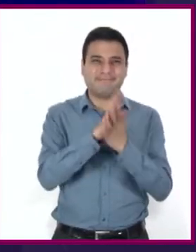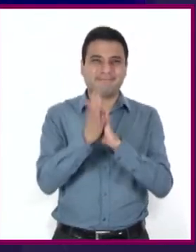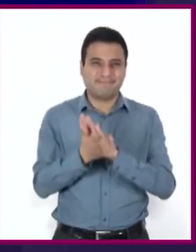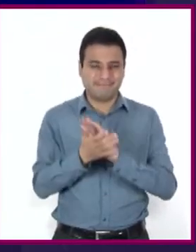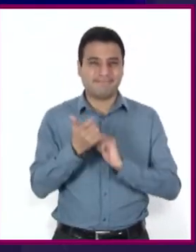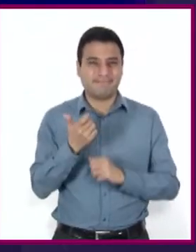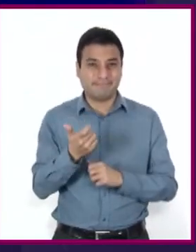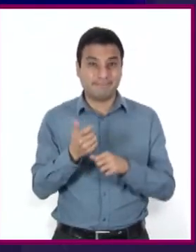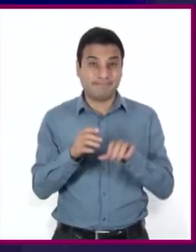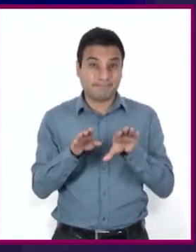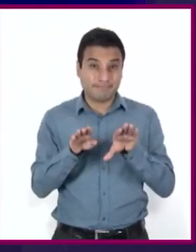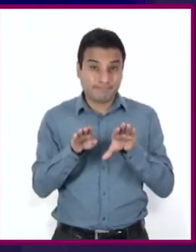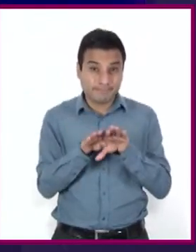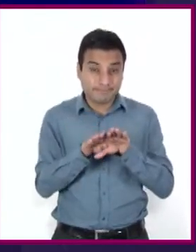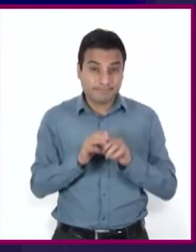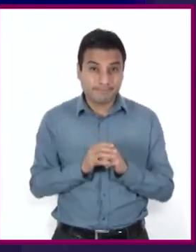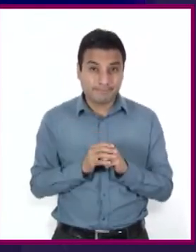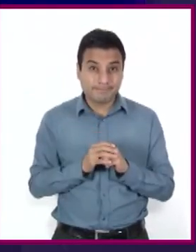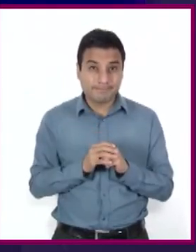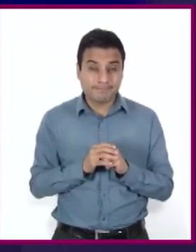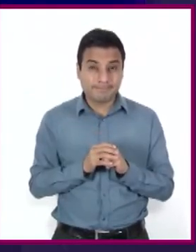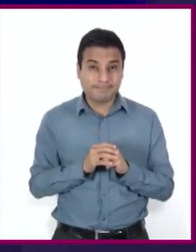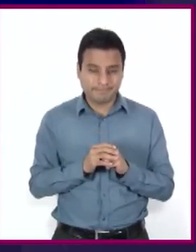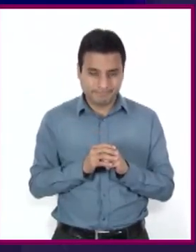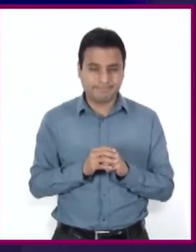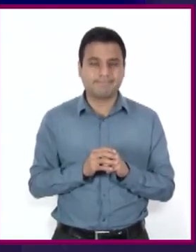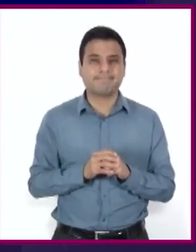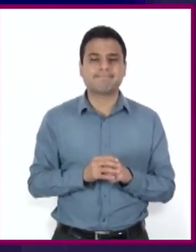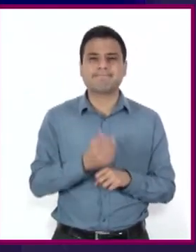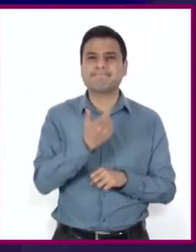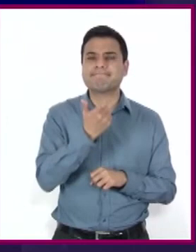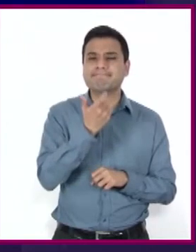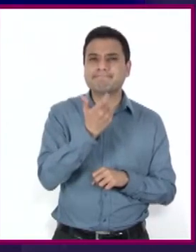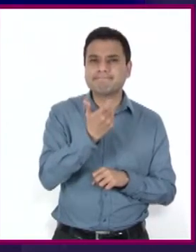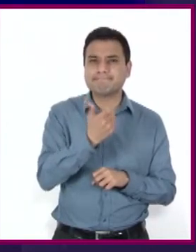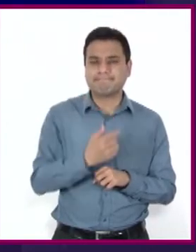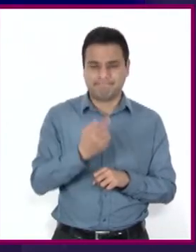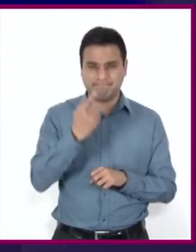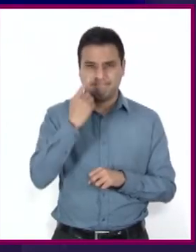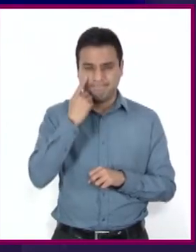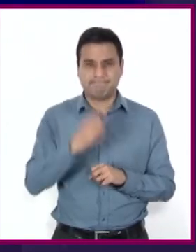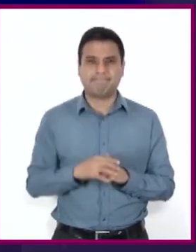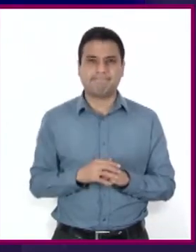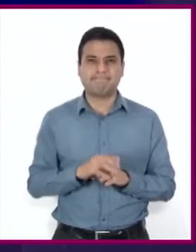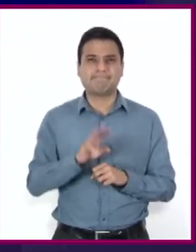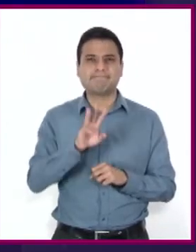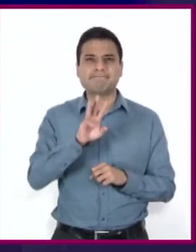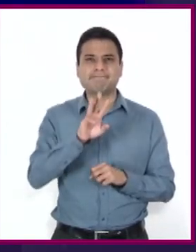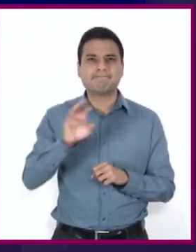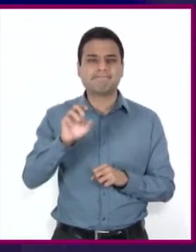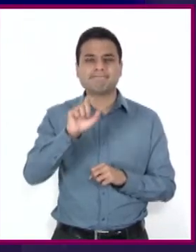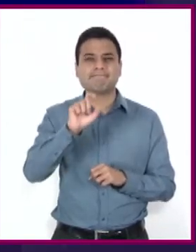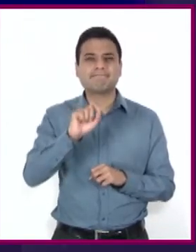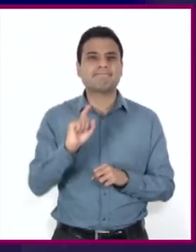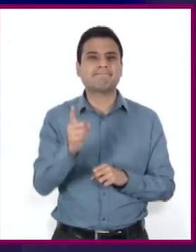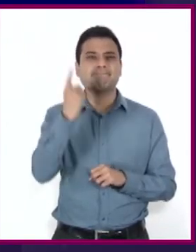mexicanos, ¿cuántos pesos mexicanos equivalen a 320 dólares